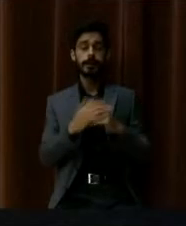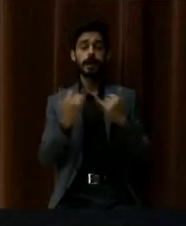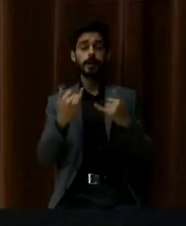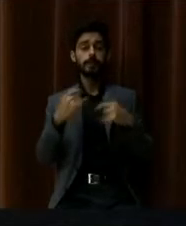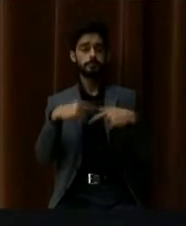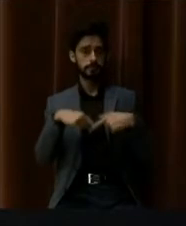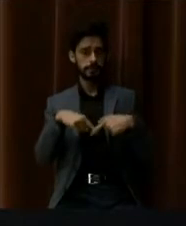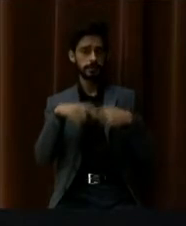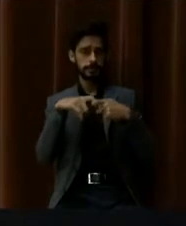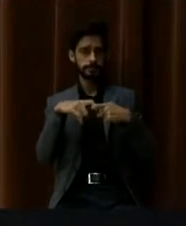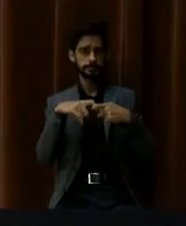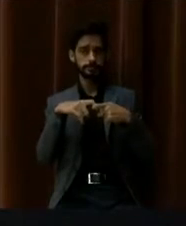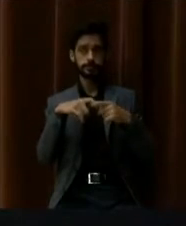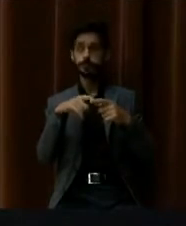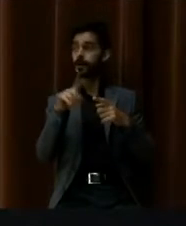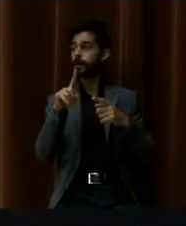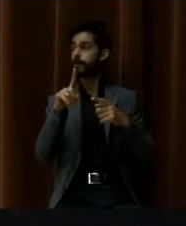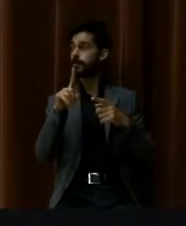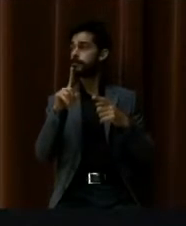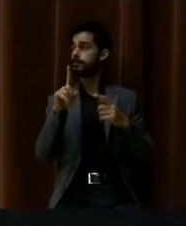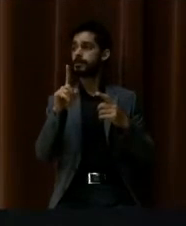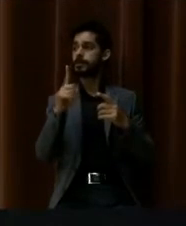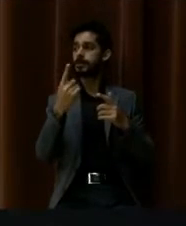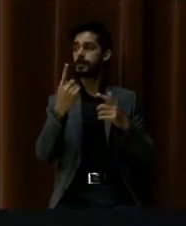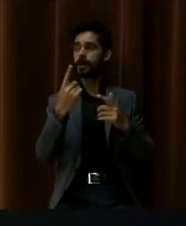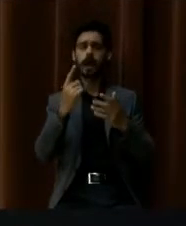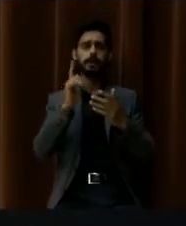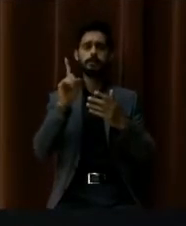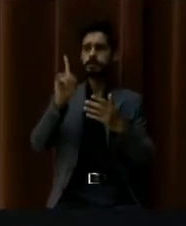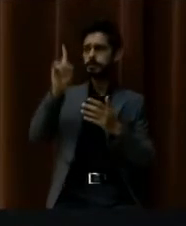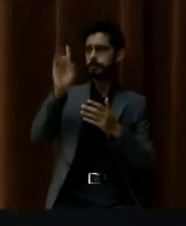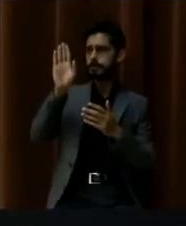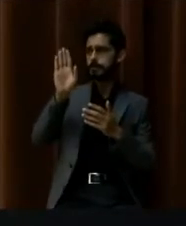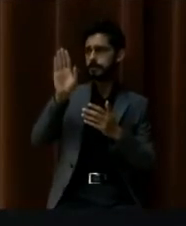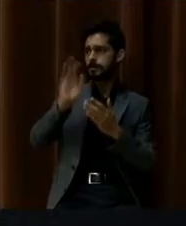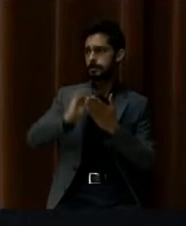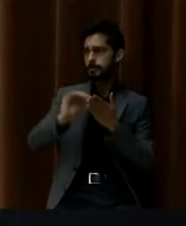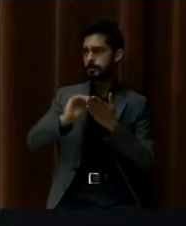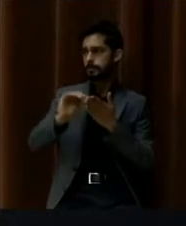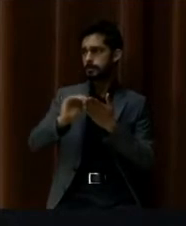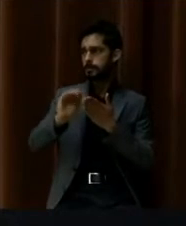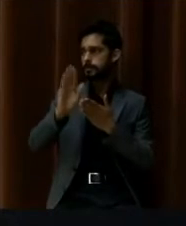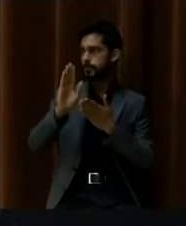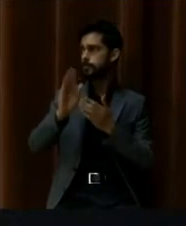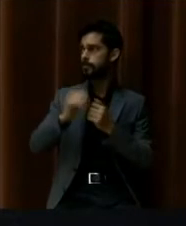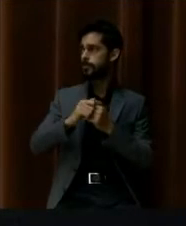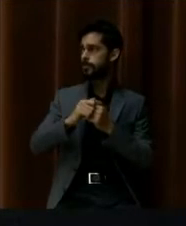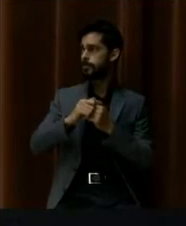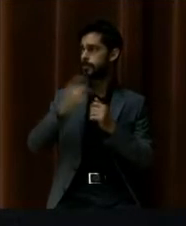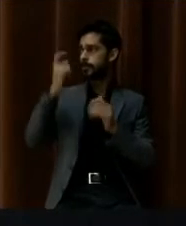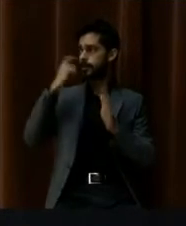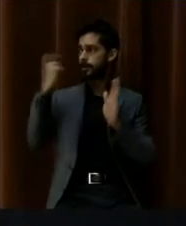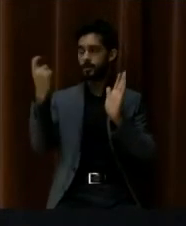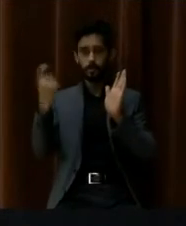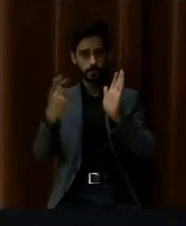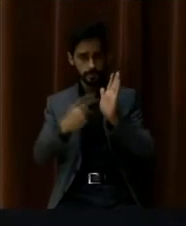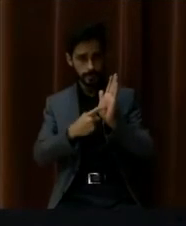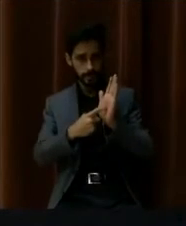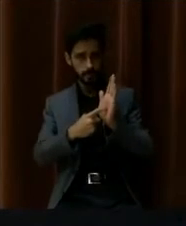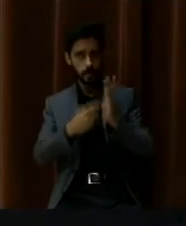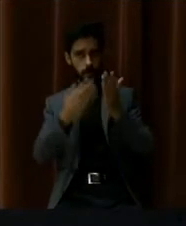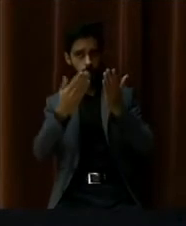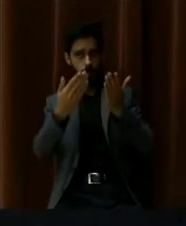iniciar tu presidente es así te entran como no discuto una prueba y palabra verdad reconocemos la disposición que ha tenido el